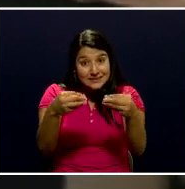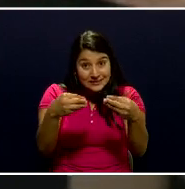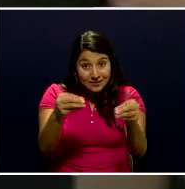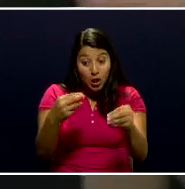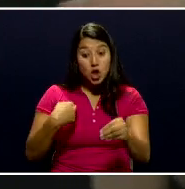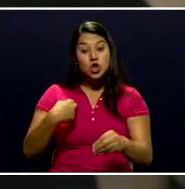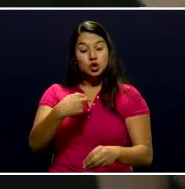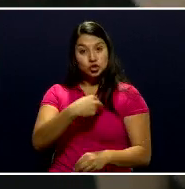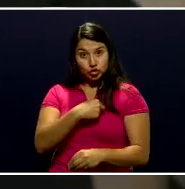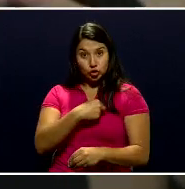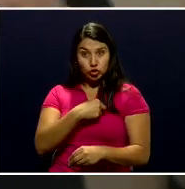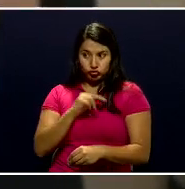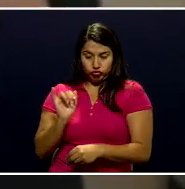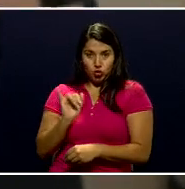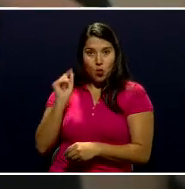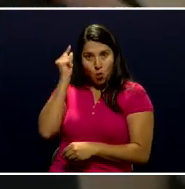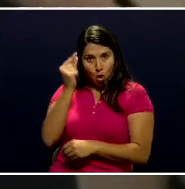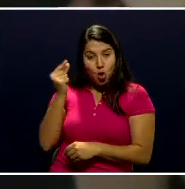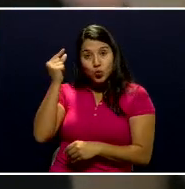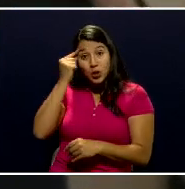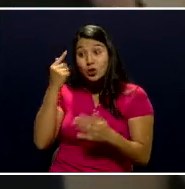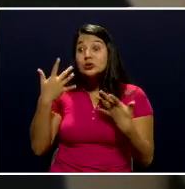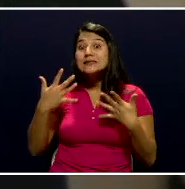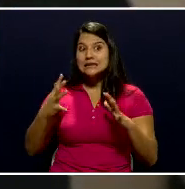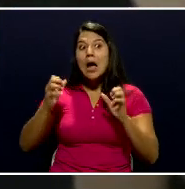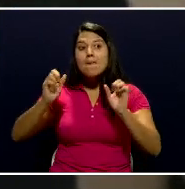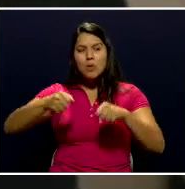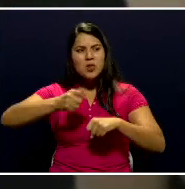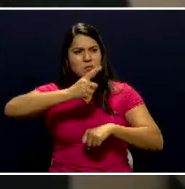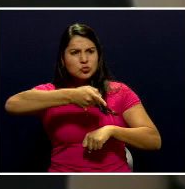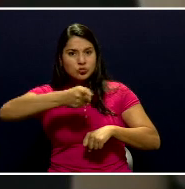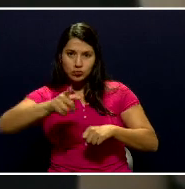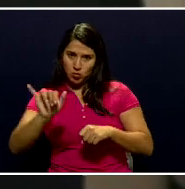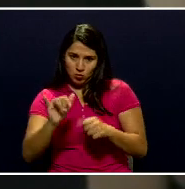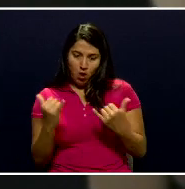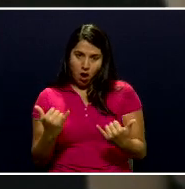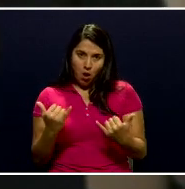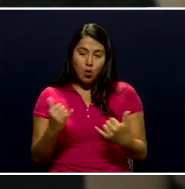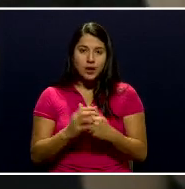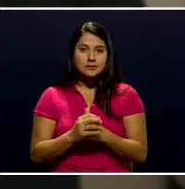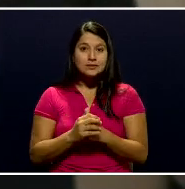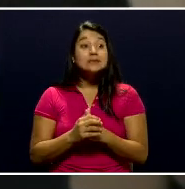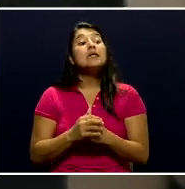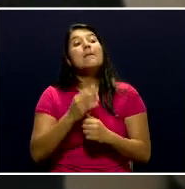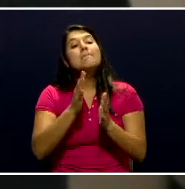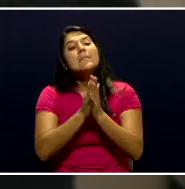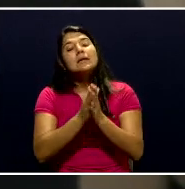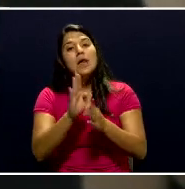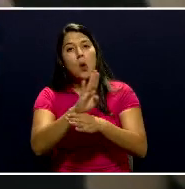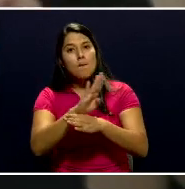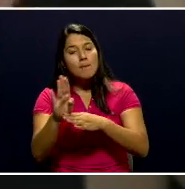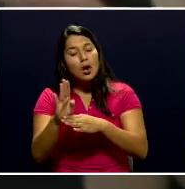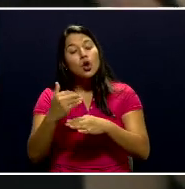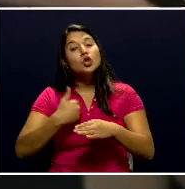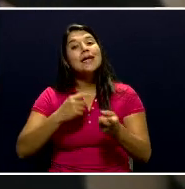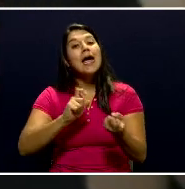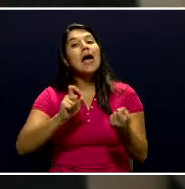de la República, ya podemos instruir, que es lo que estamos haciendo, a que se tomen estas medidas en los